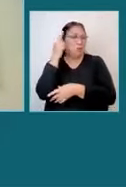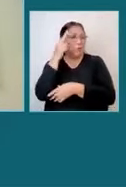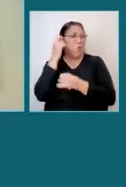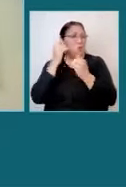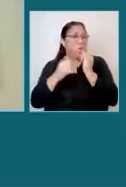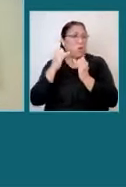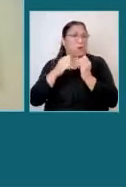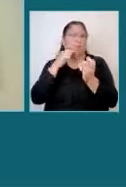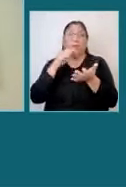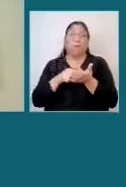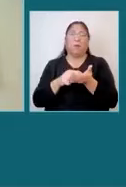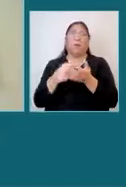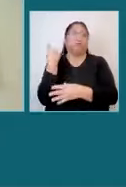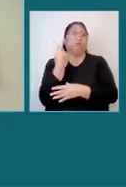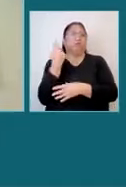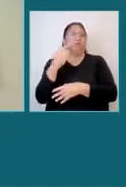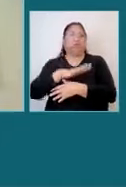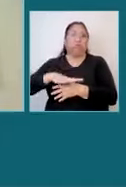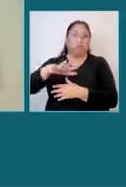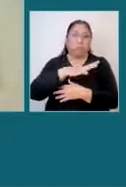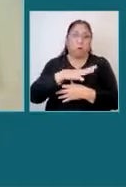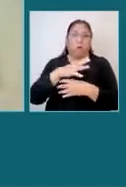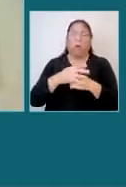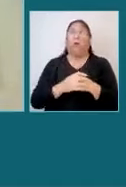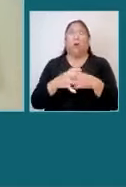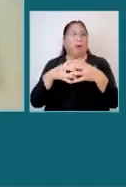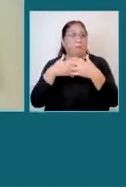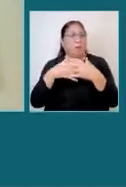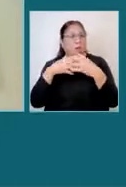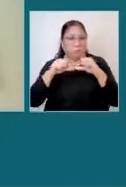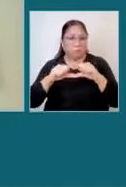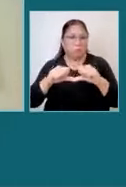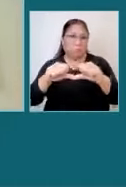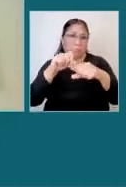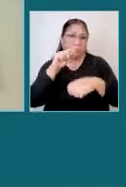más generalizado y determinante en la vida de un emprendimiento de este tipo.